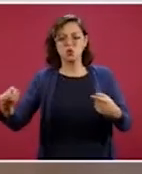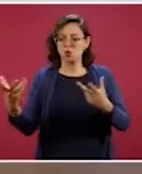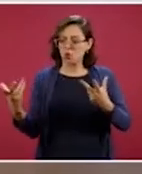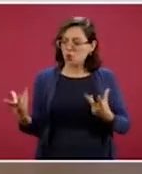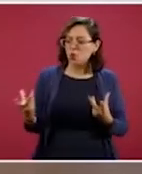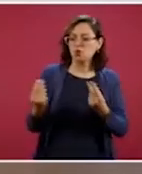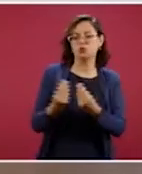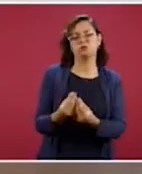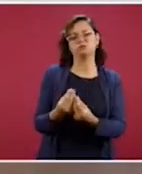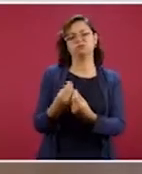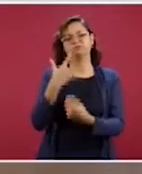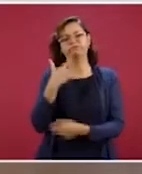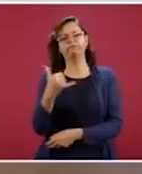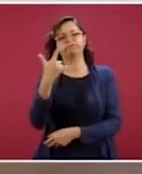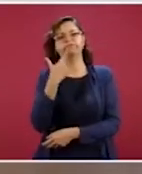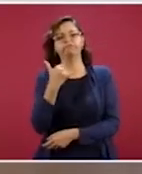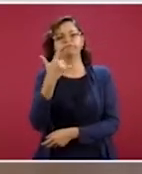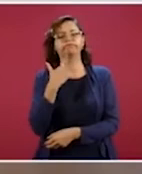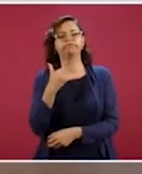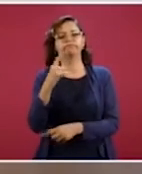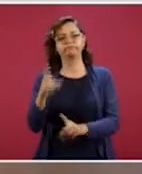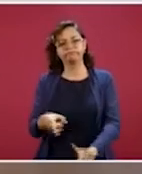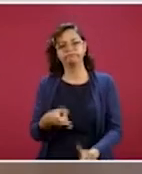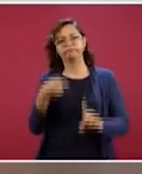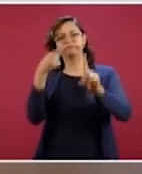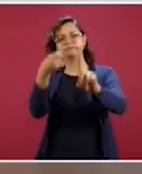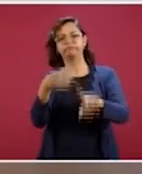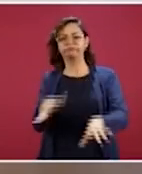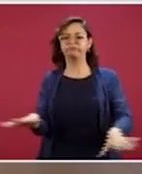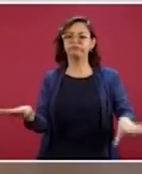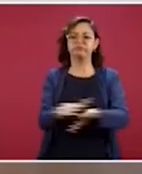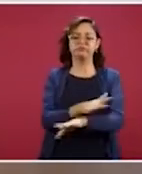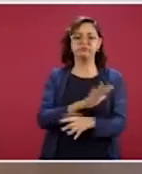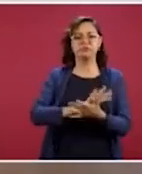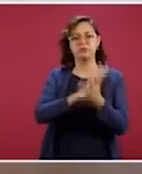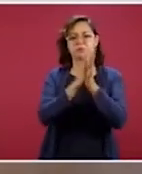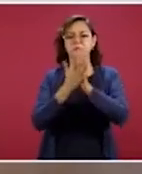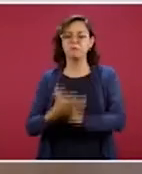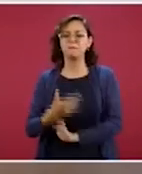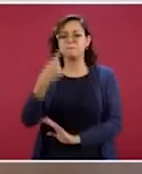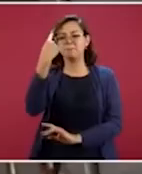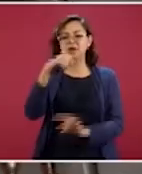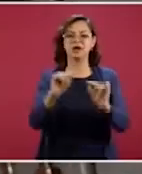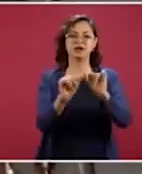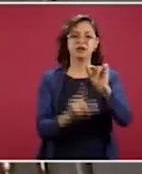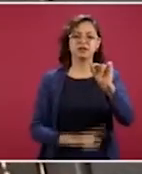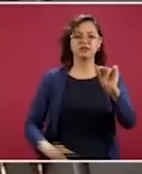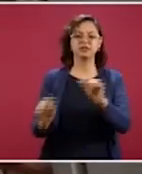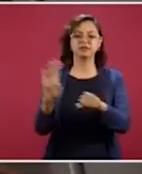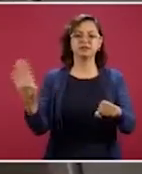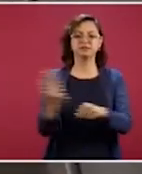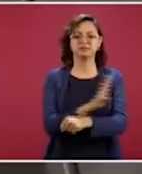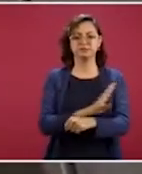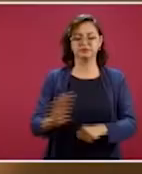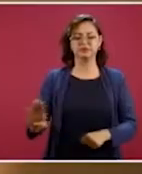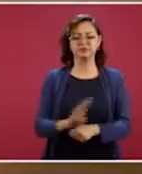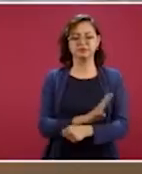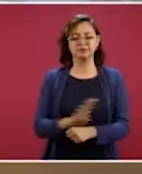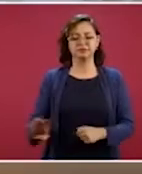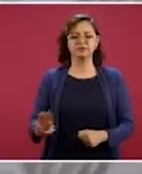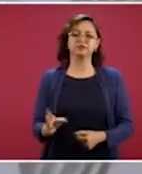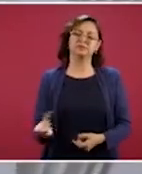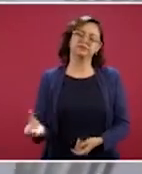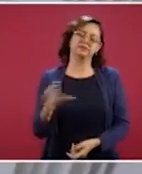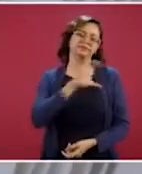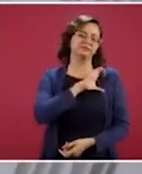que estamos llevando a cabo esta transformación en beneficio de México, de nuestro